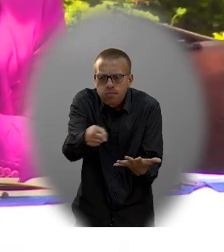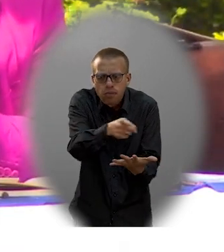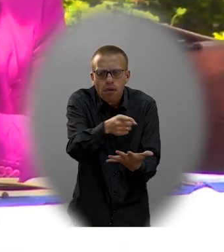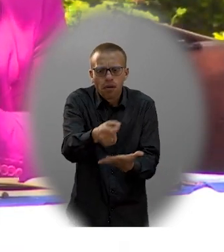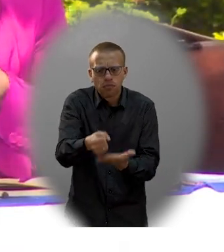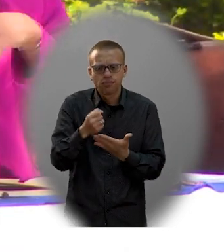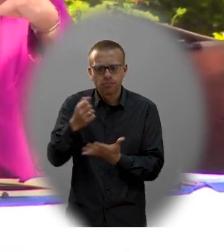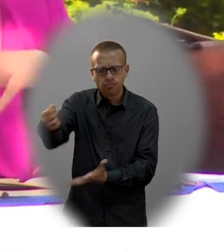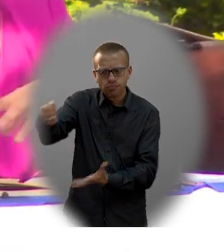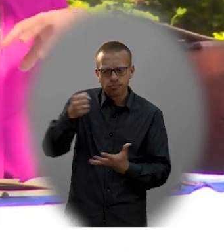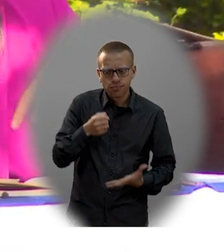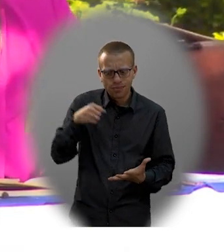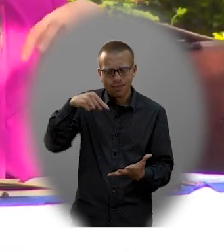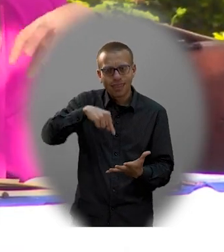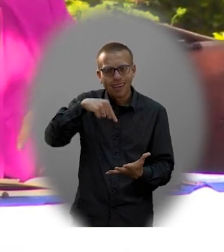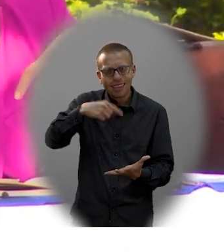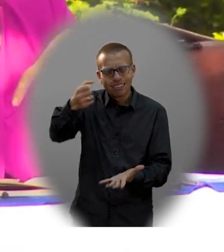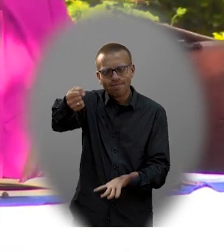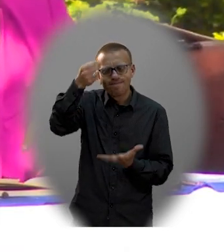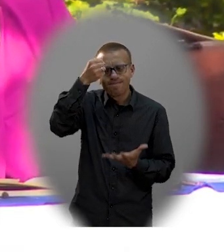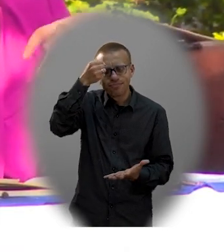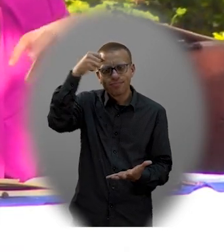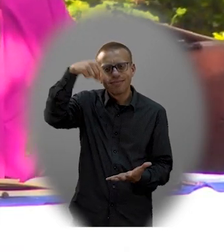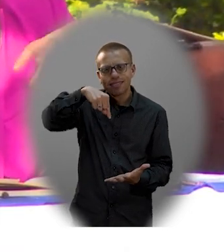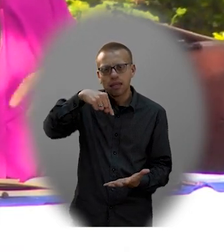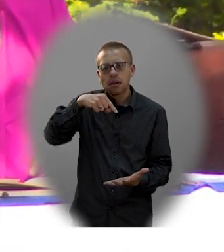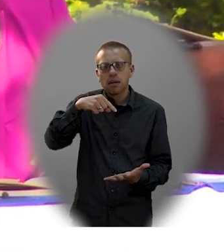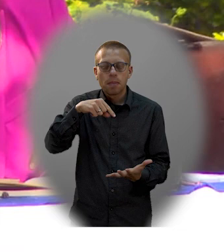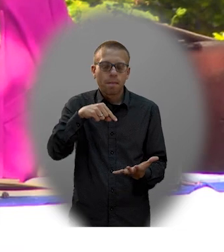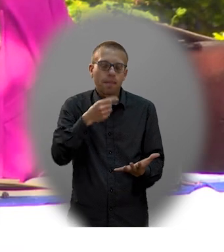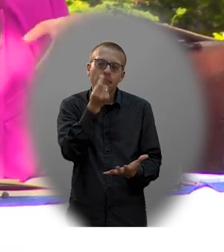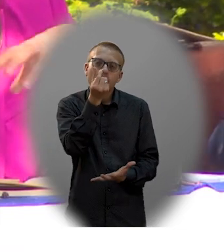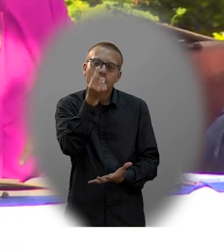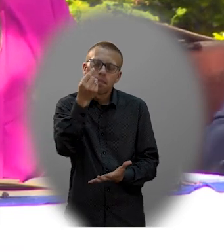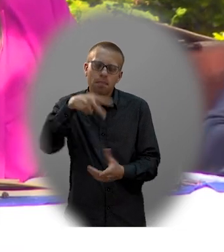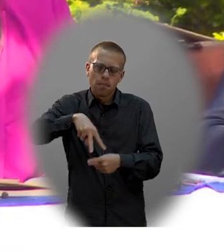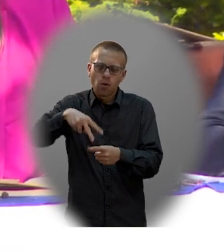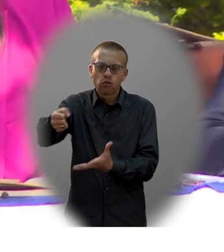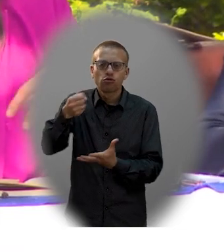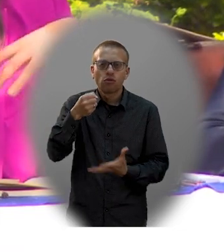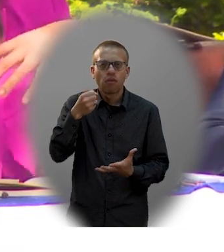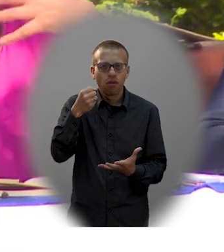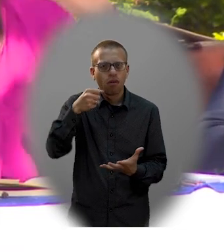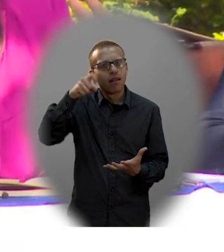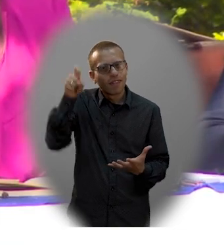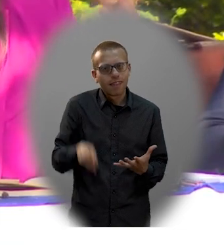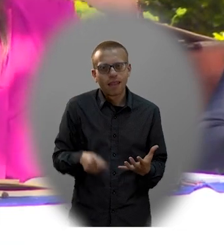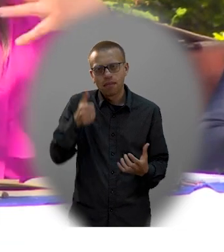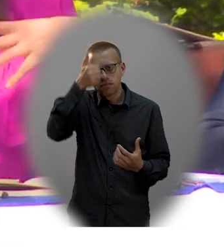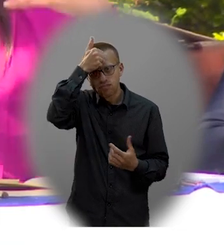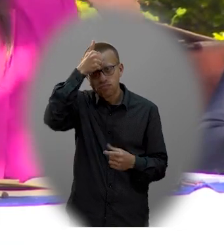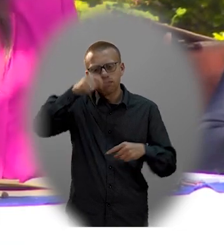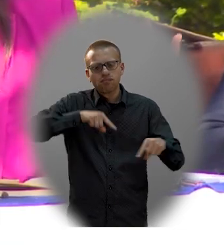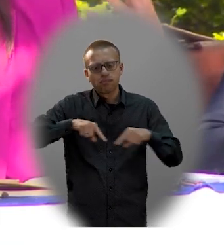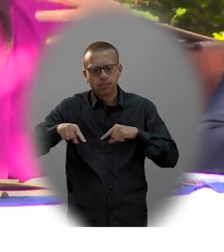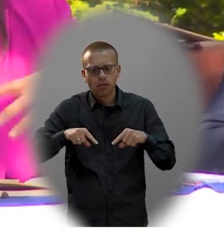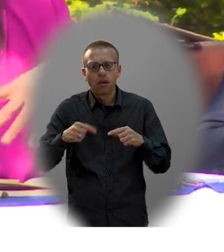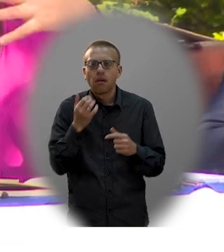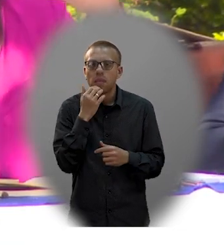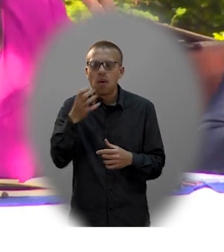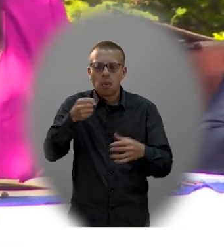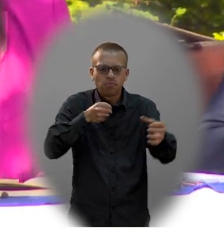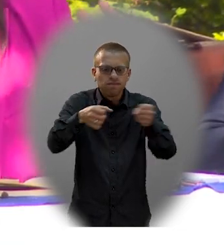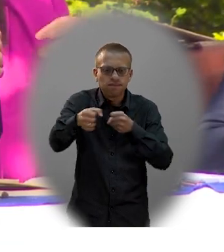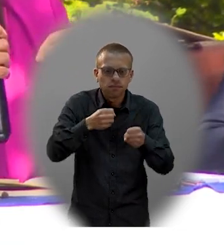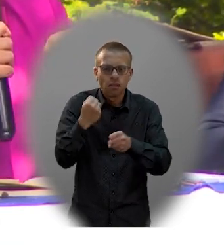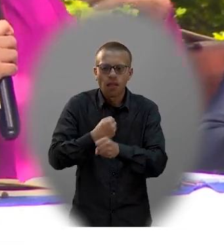un presupuesto. Y el tema del presupuesto es un tema central. Esa es una discusión que hay que dar. ¿En dónde está el presupuesto para que haya más funcionarios, para que haya más capacitación,